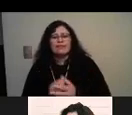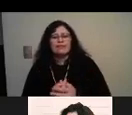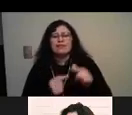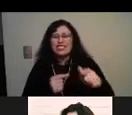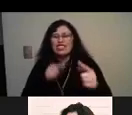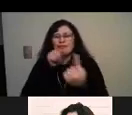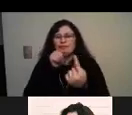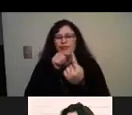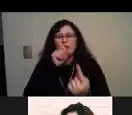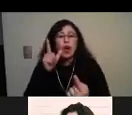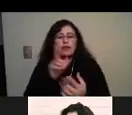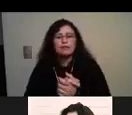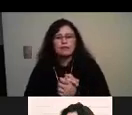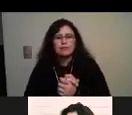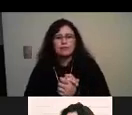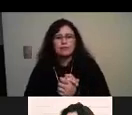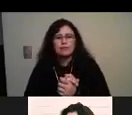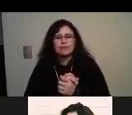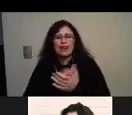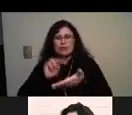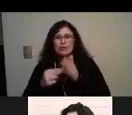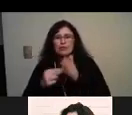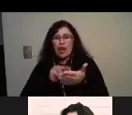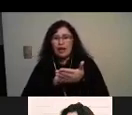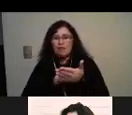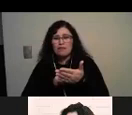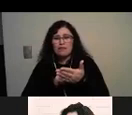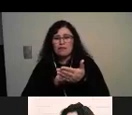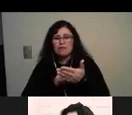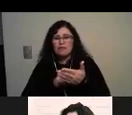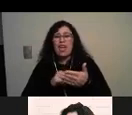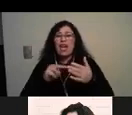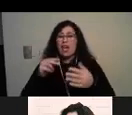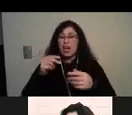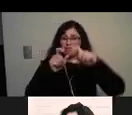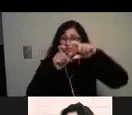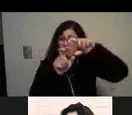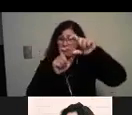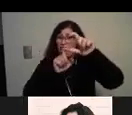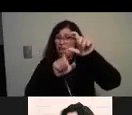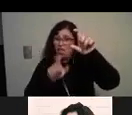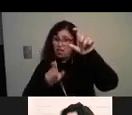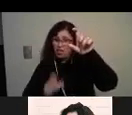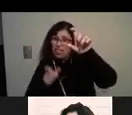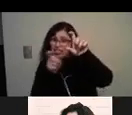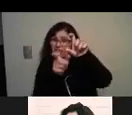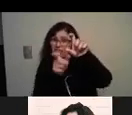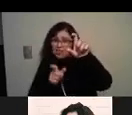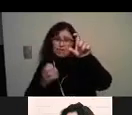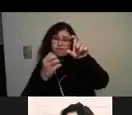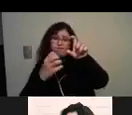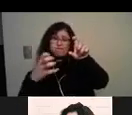objetivo prevención de lesiones en dorsolumbares, ¿ya? Y especialmente hernias discales, ya que este manual apunta especialmente